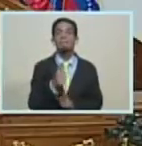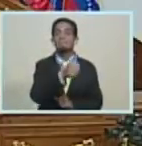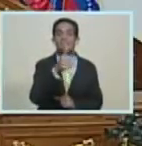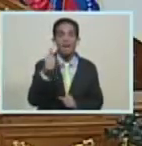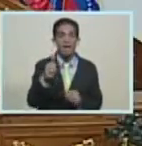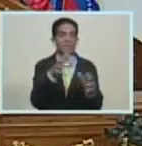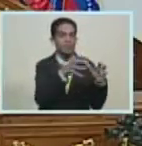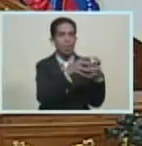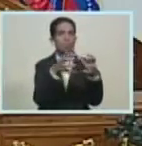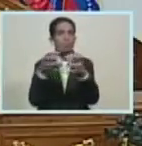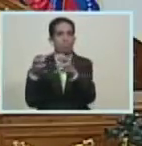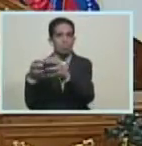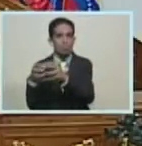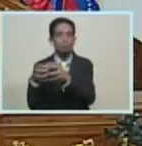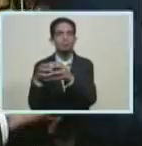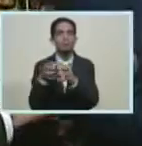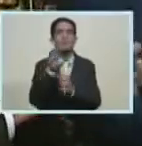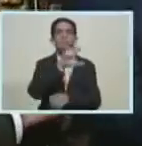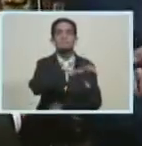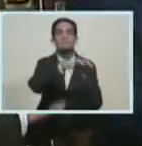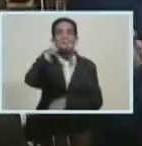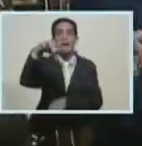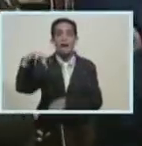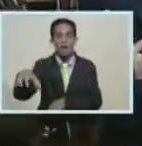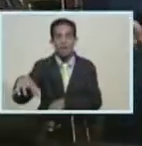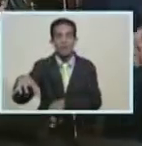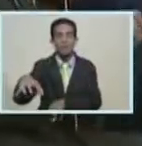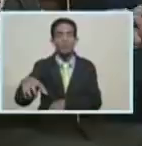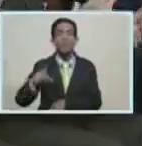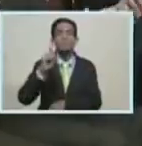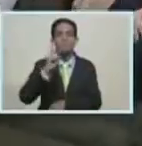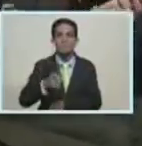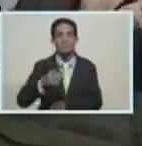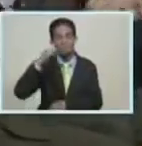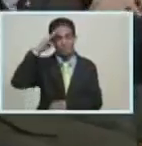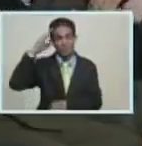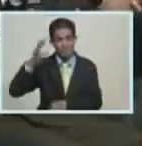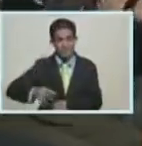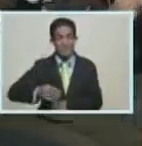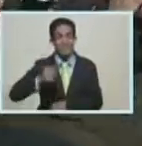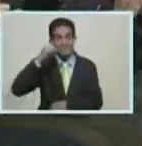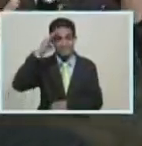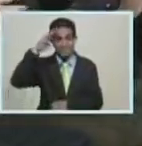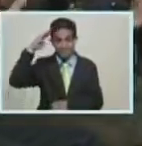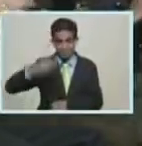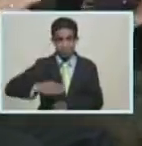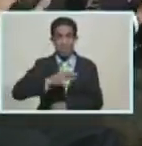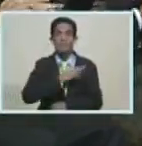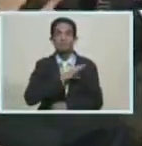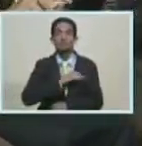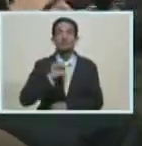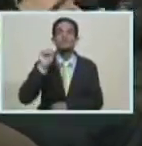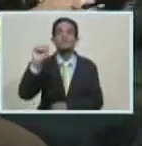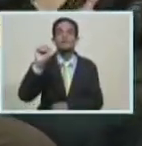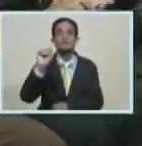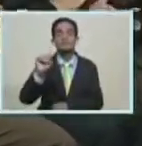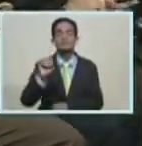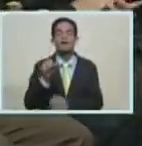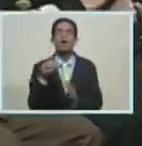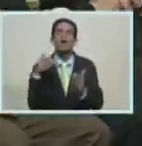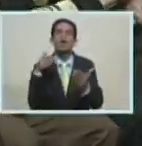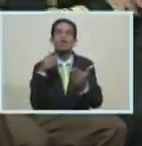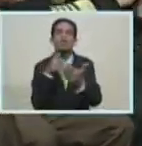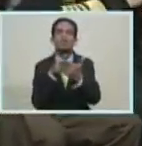unidad, en cada comando, en cada nave. Una Fuerza Armada Nacional socialista, patriota,